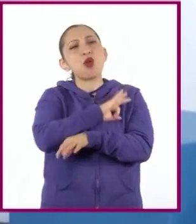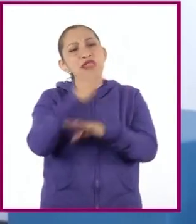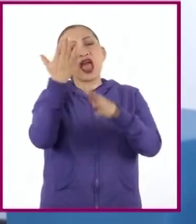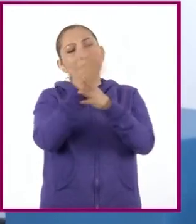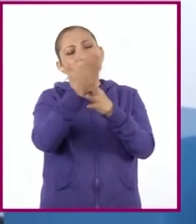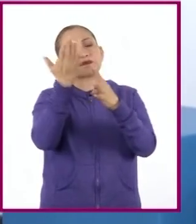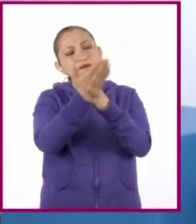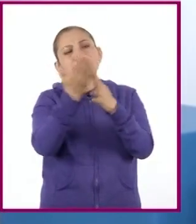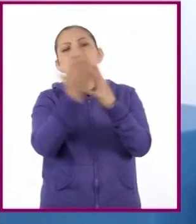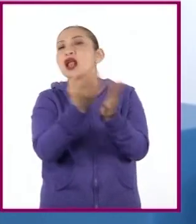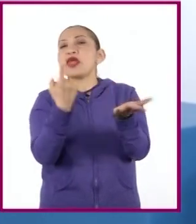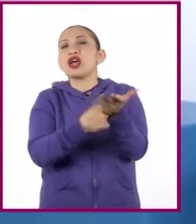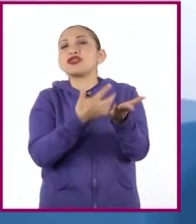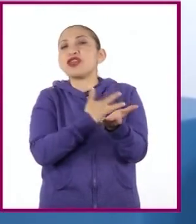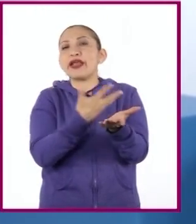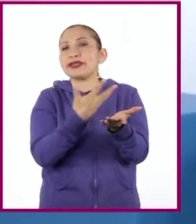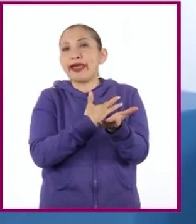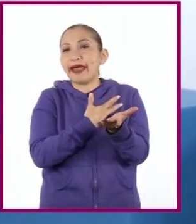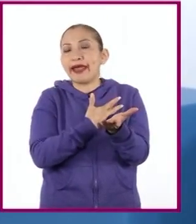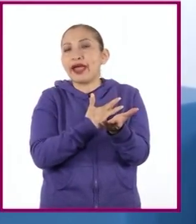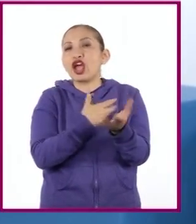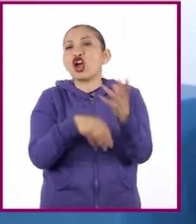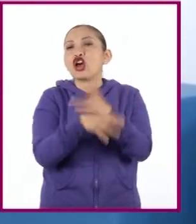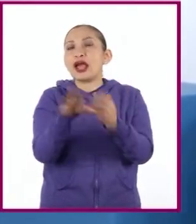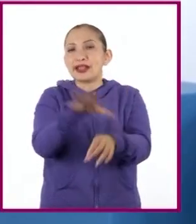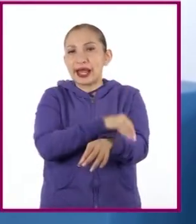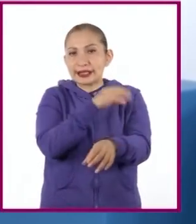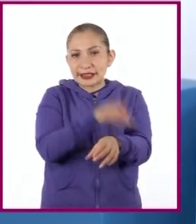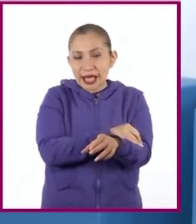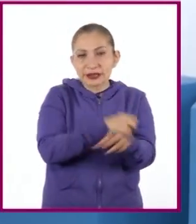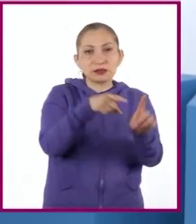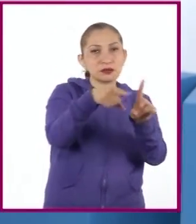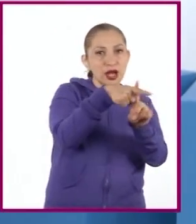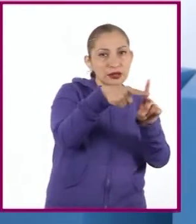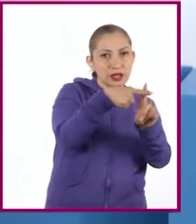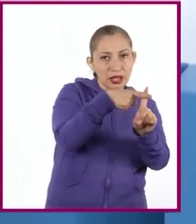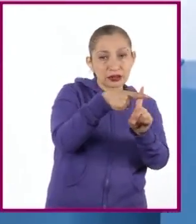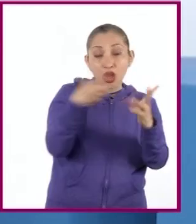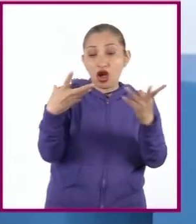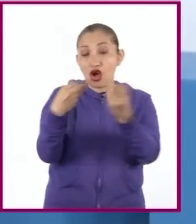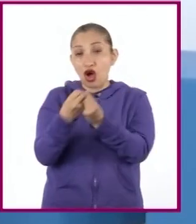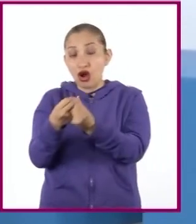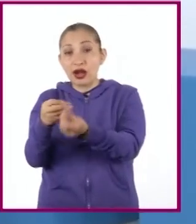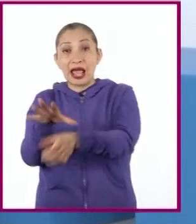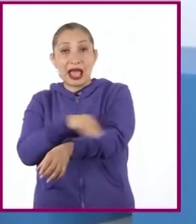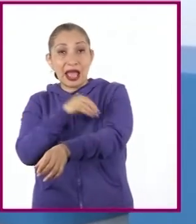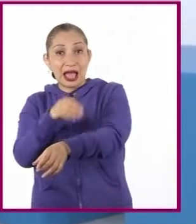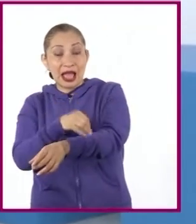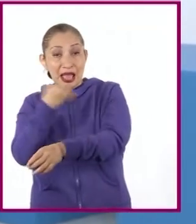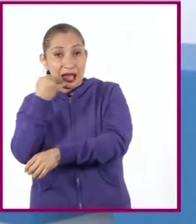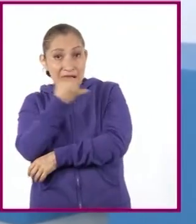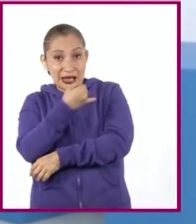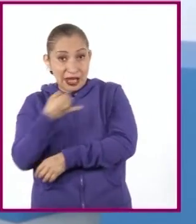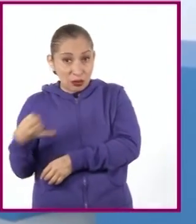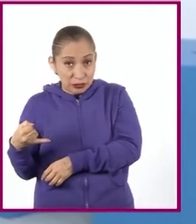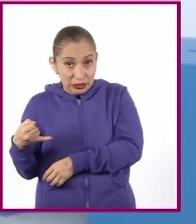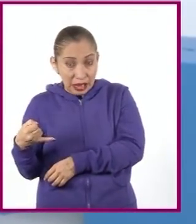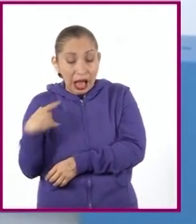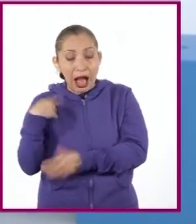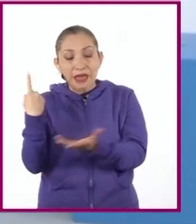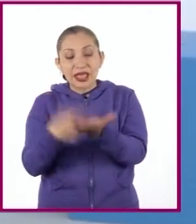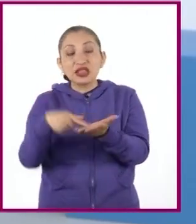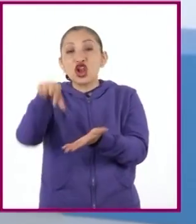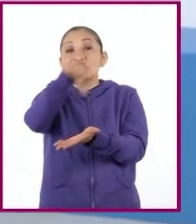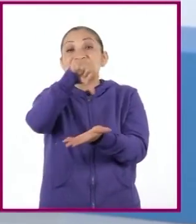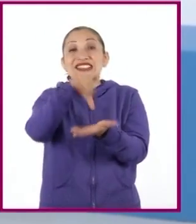porque están formados de partículas cargadas. Las cargas positivas, junto con las neutras, se encuentran en el núcleo